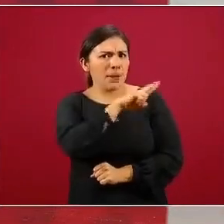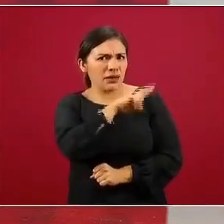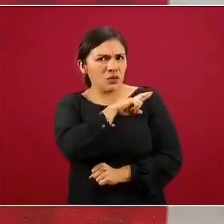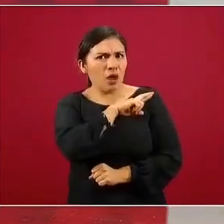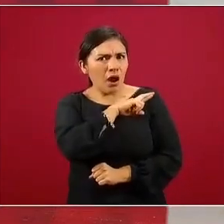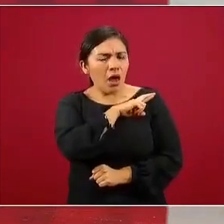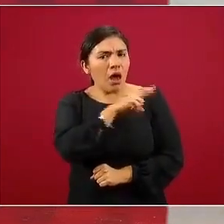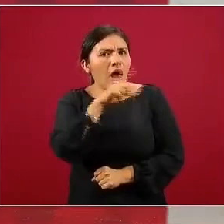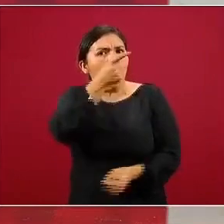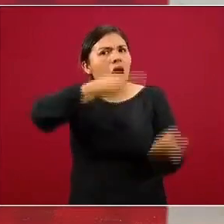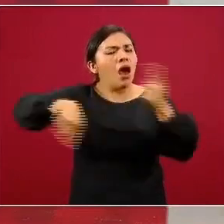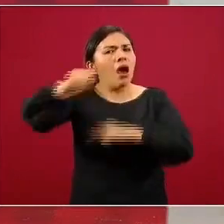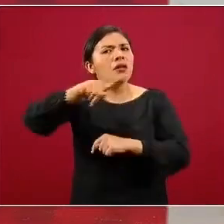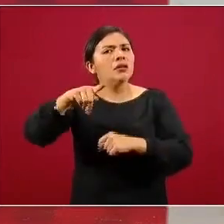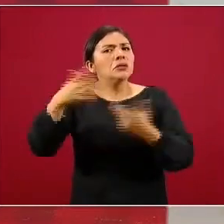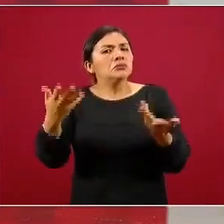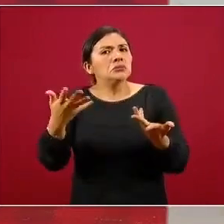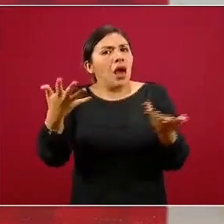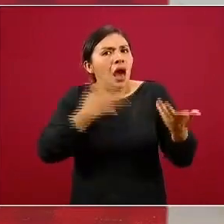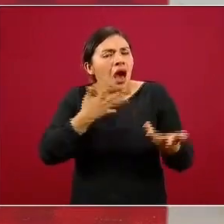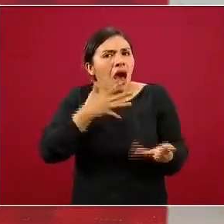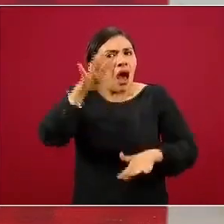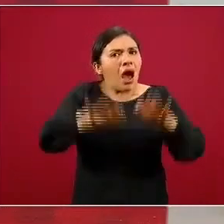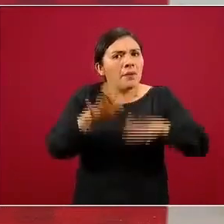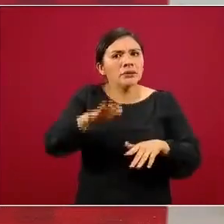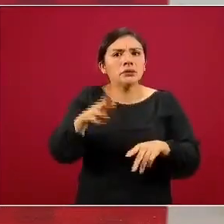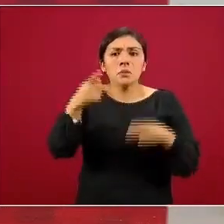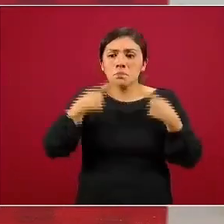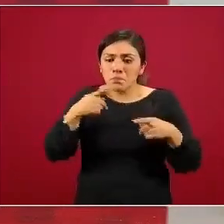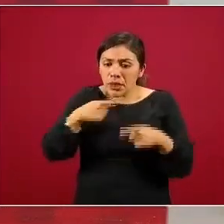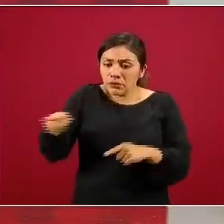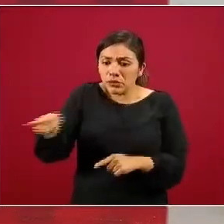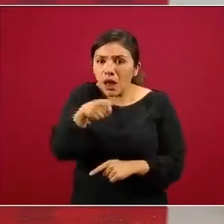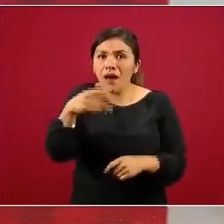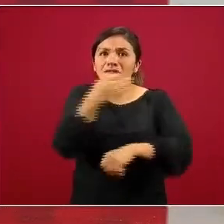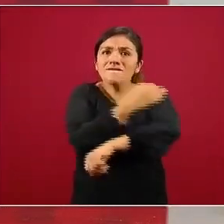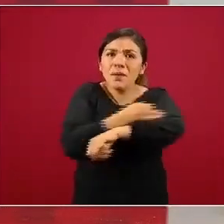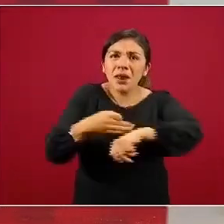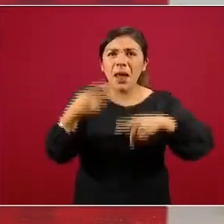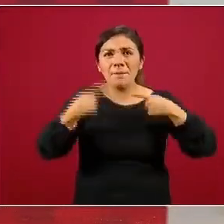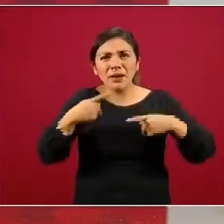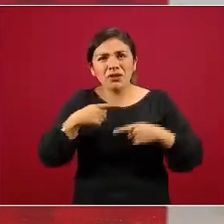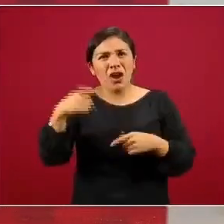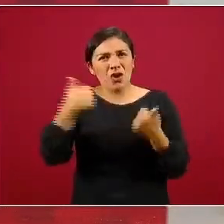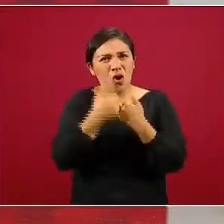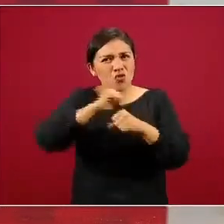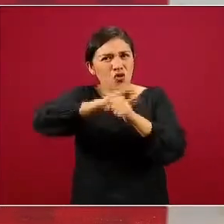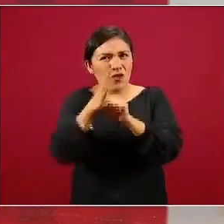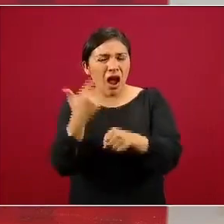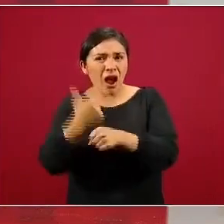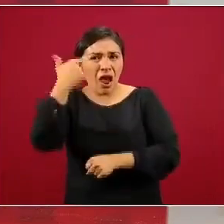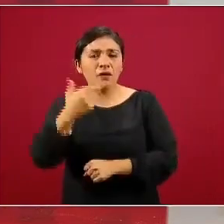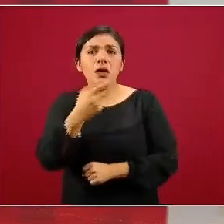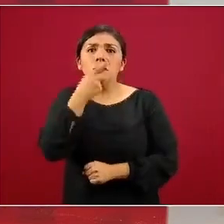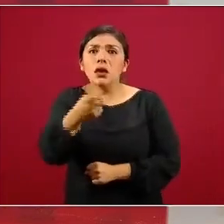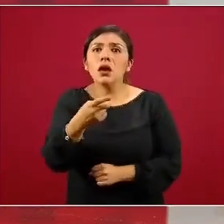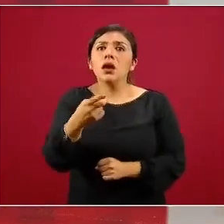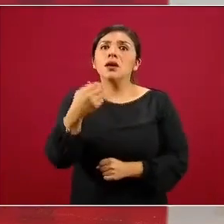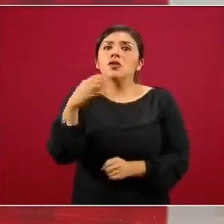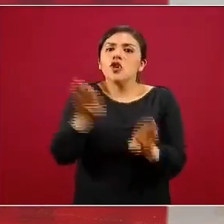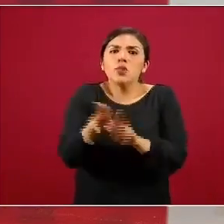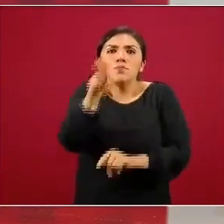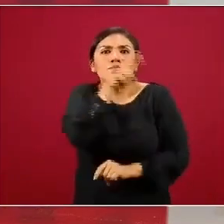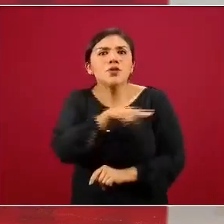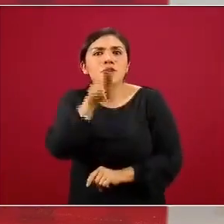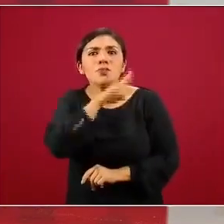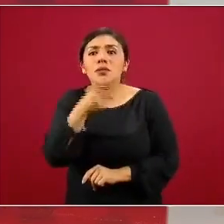privado, se ha llevado a veces a personas, familiares de pacientes con COVID grave, a